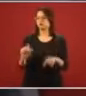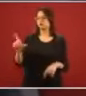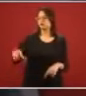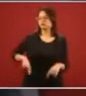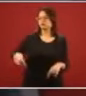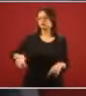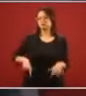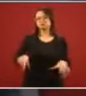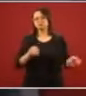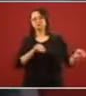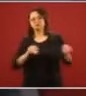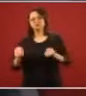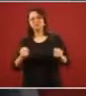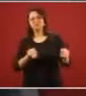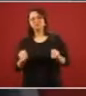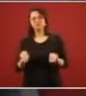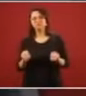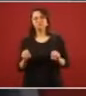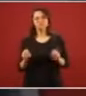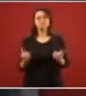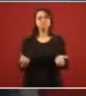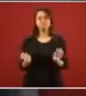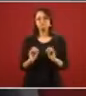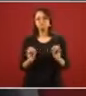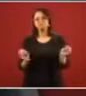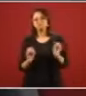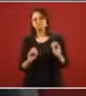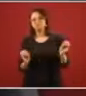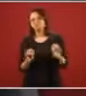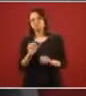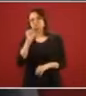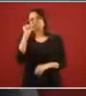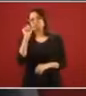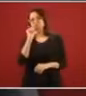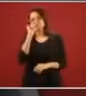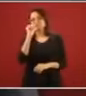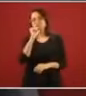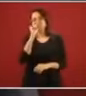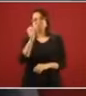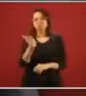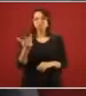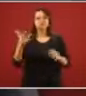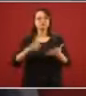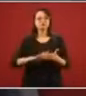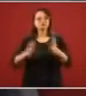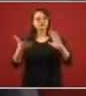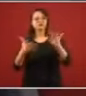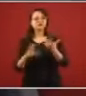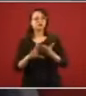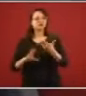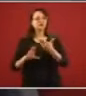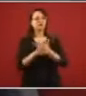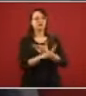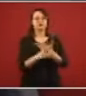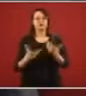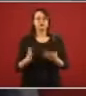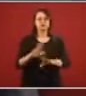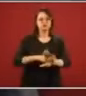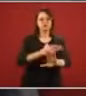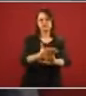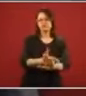haciendo mucho o no está haciendo prácticamente nada para combatir estas agresiones hacia estos